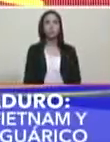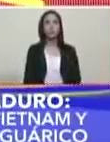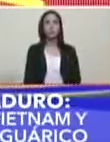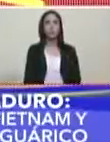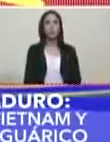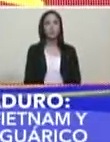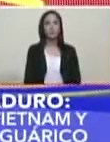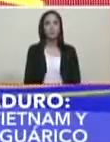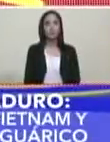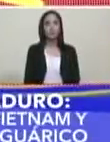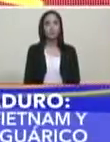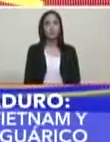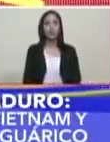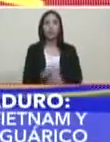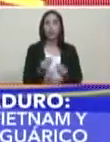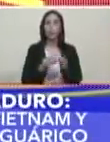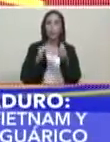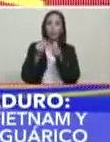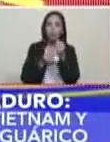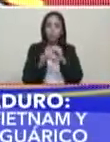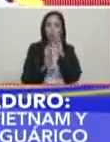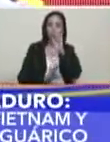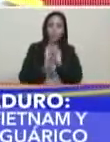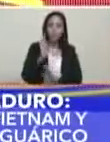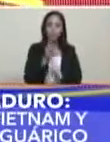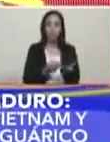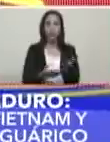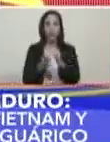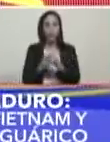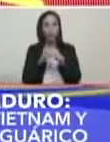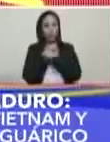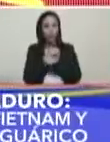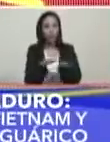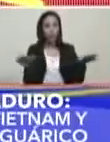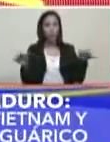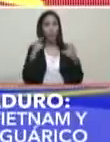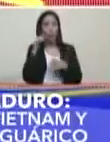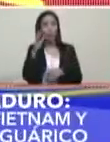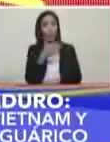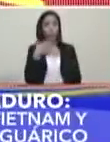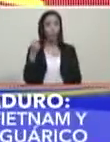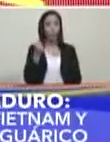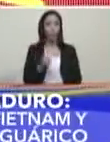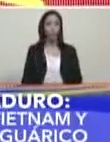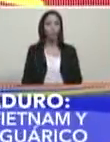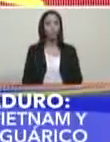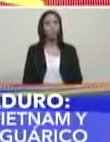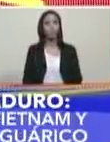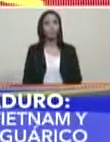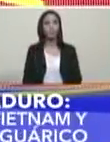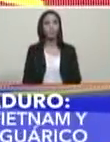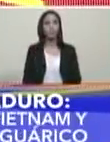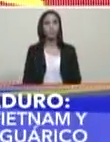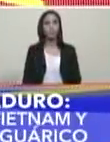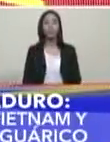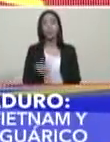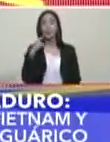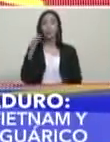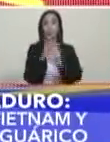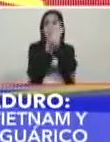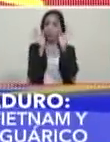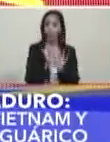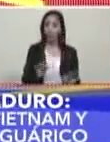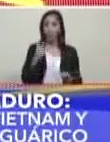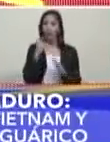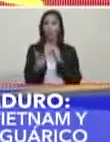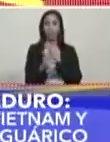se reanimen, se recuperen, se desplieguen hacia el futuro. Es el modelo tecnológico. Yo estoy muy